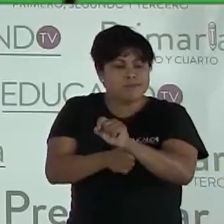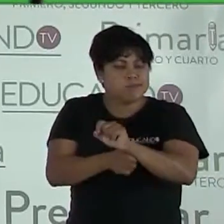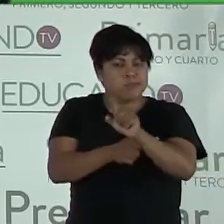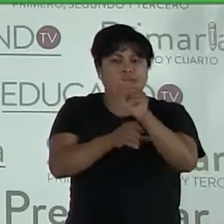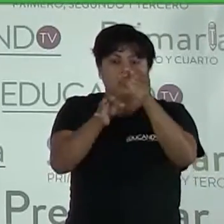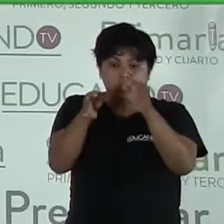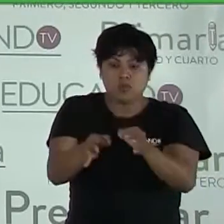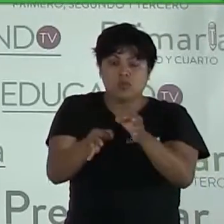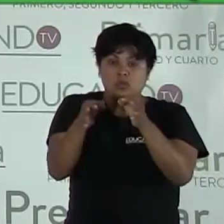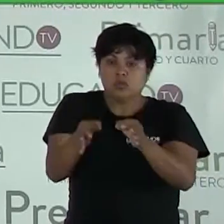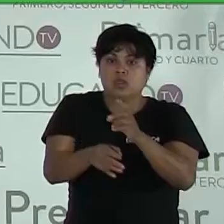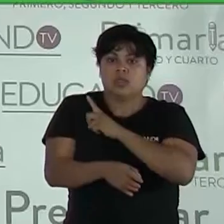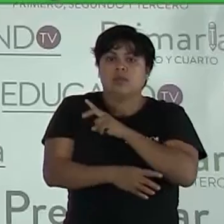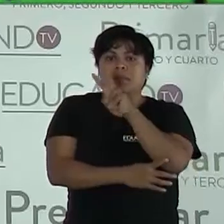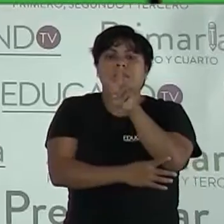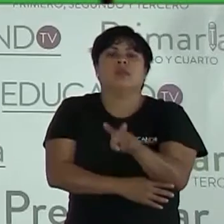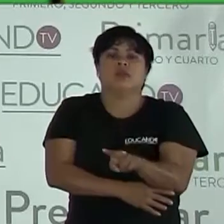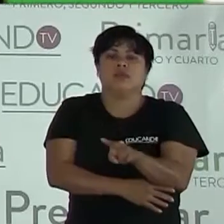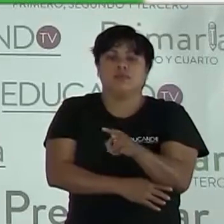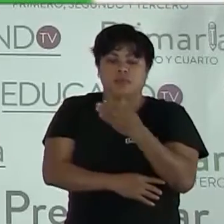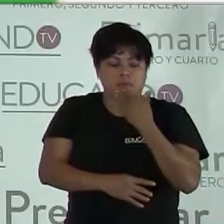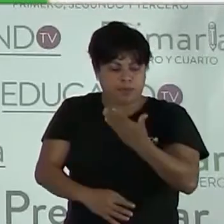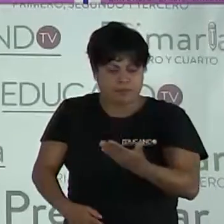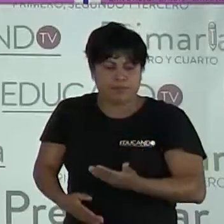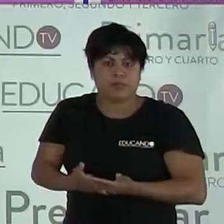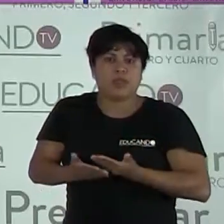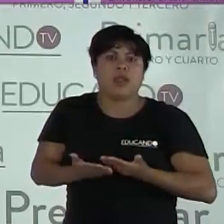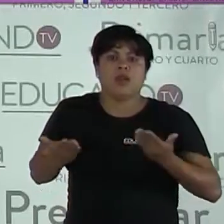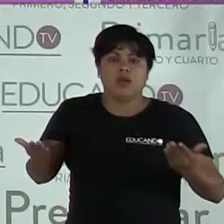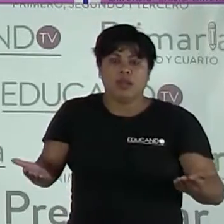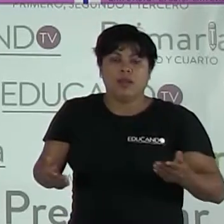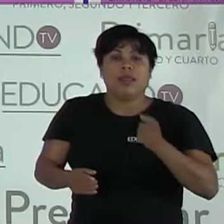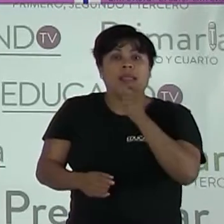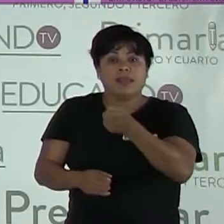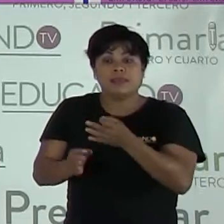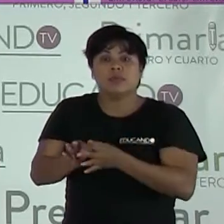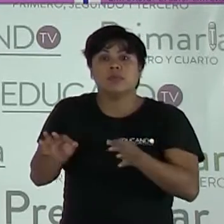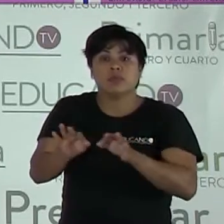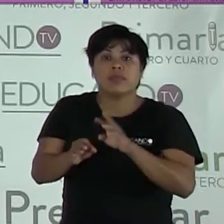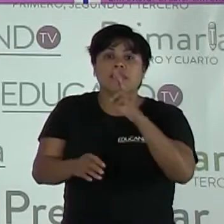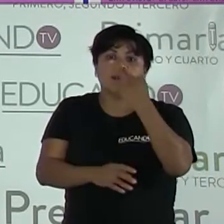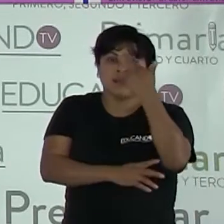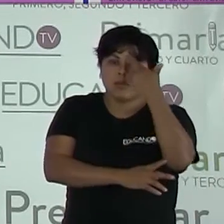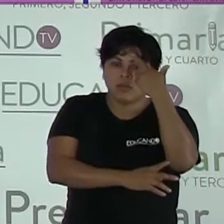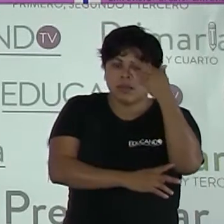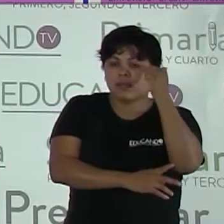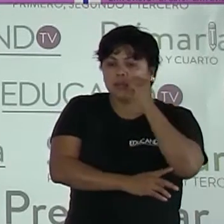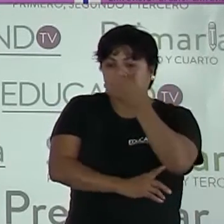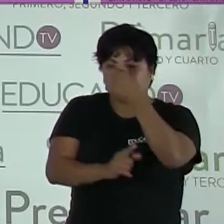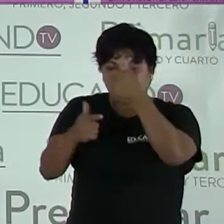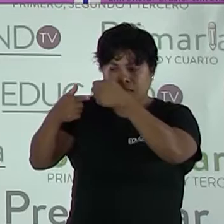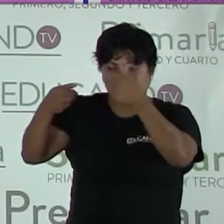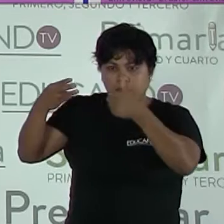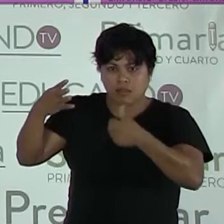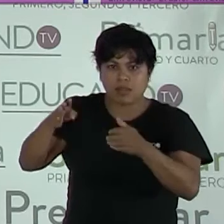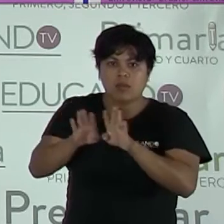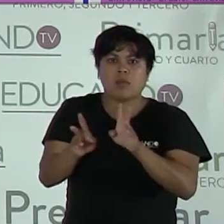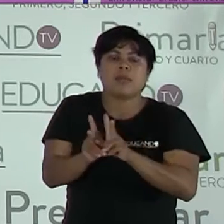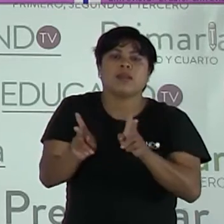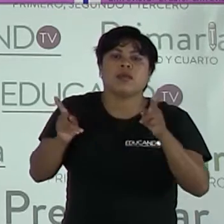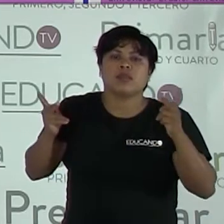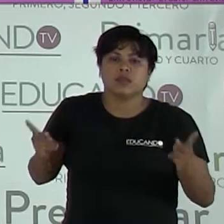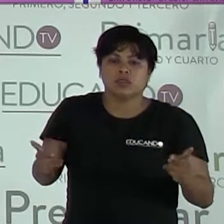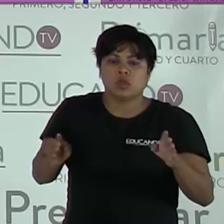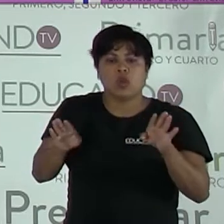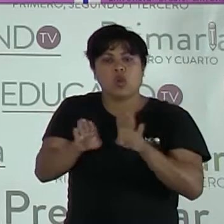al momento de informar. Muy bien, ahora es importante recordarte que cada uno de estos textos